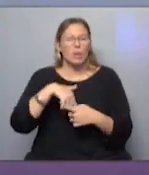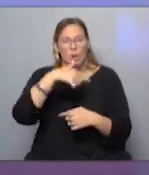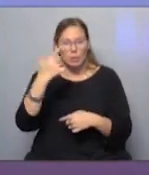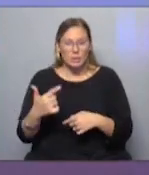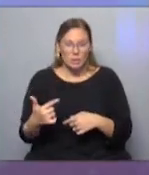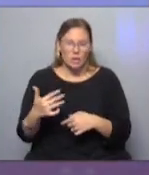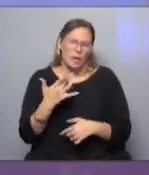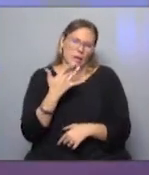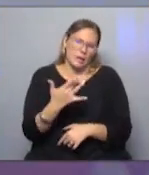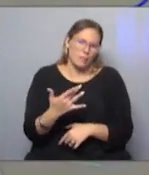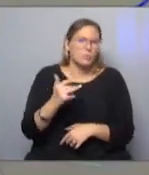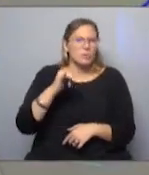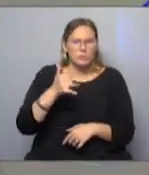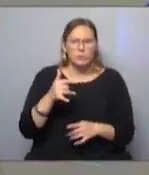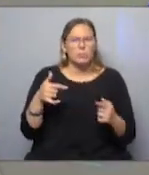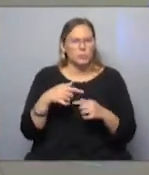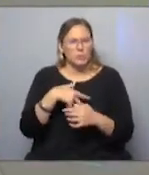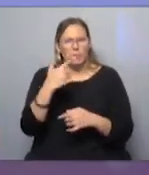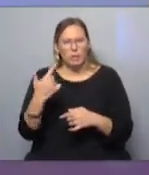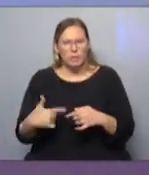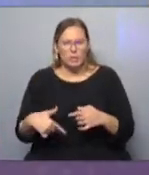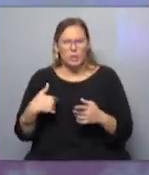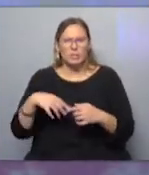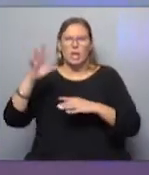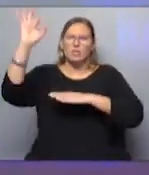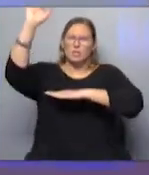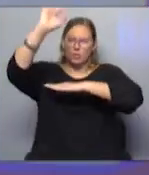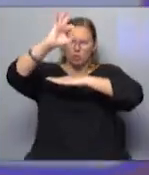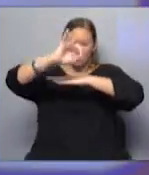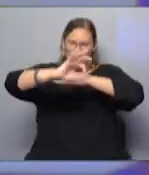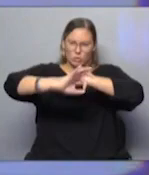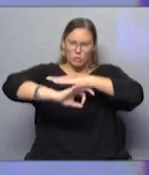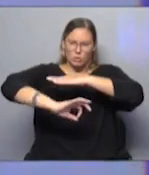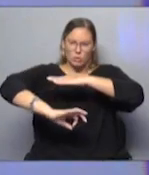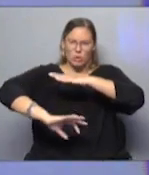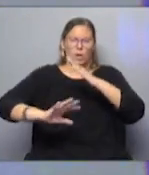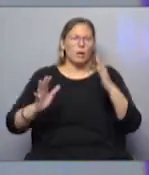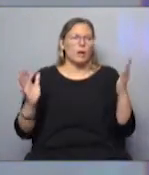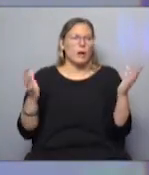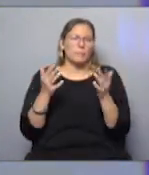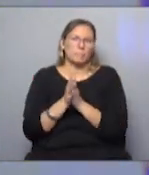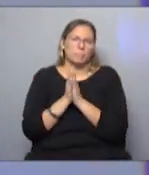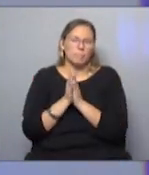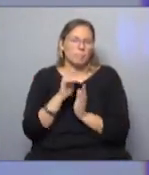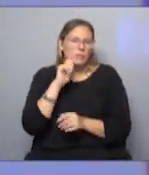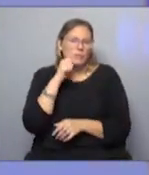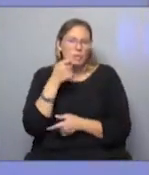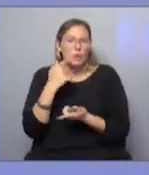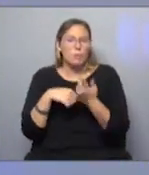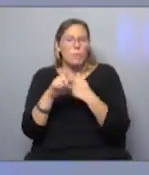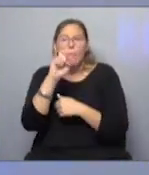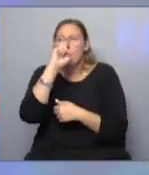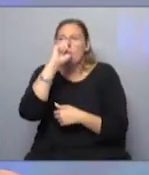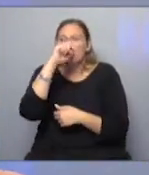crecidos es precioso ballenas además de esa puesta del sol ahí es una cosa pero a montevideo